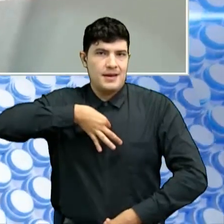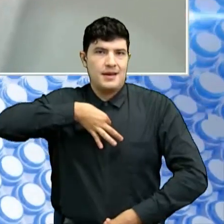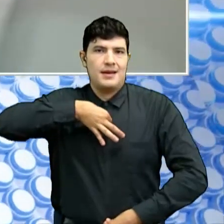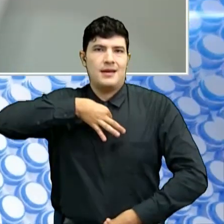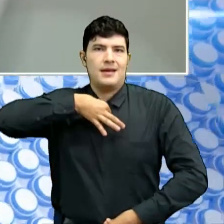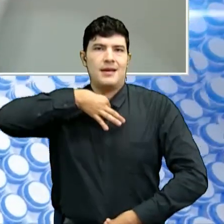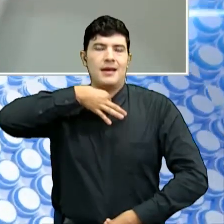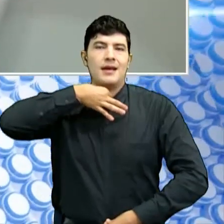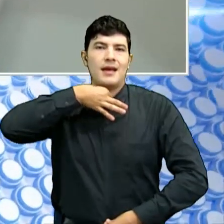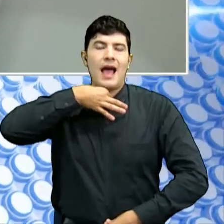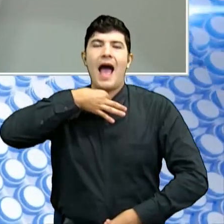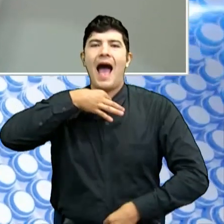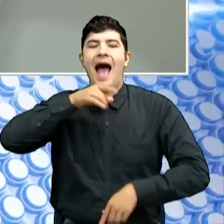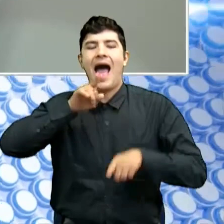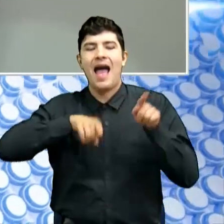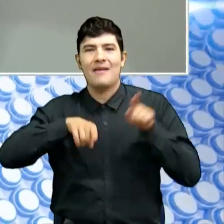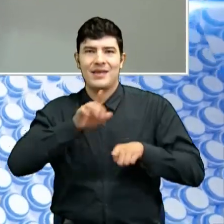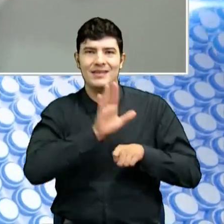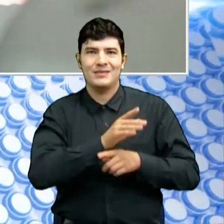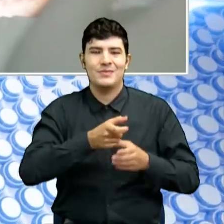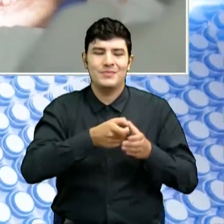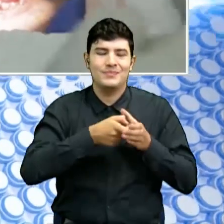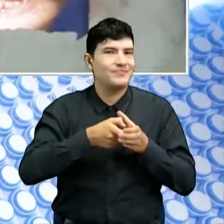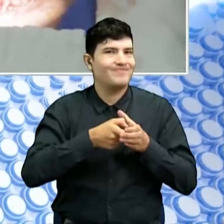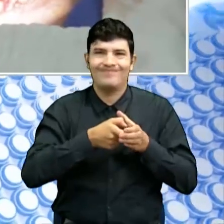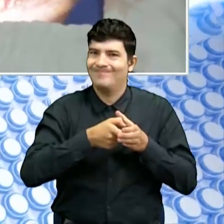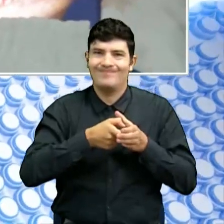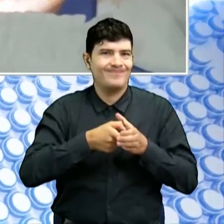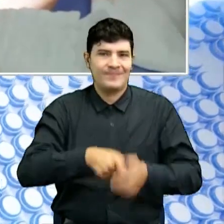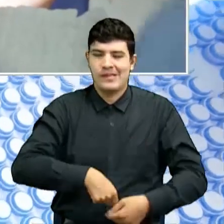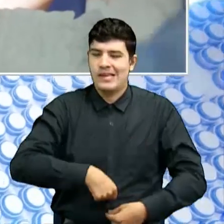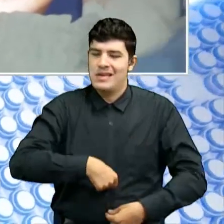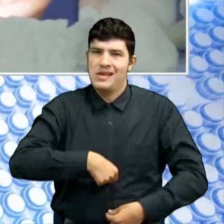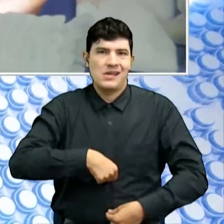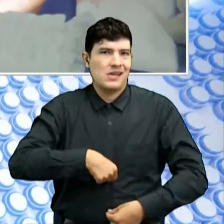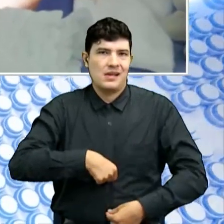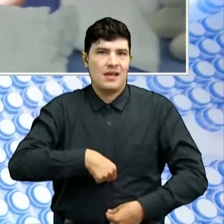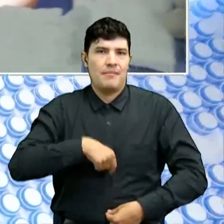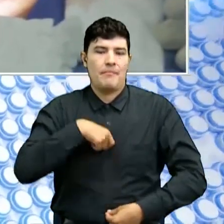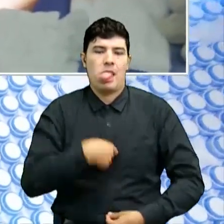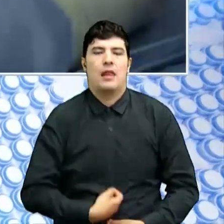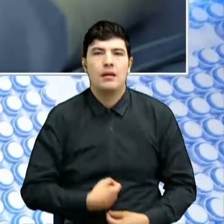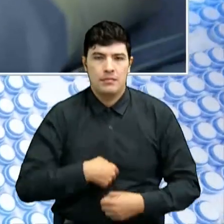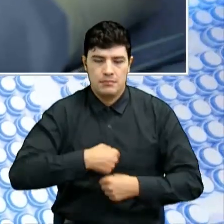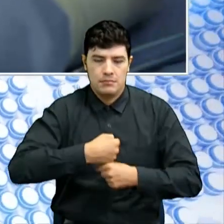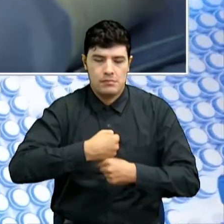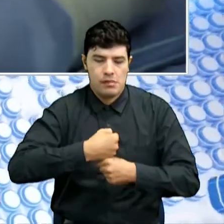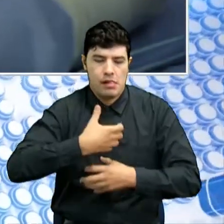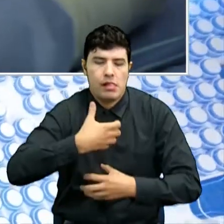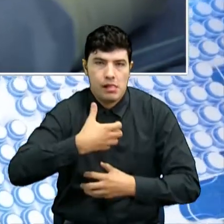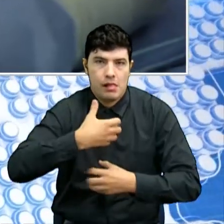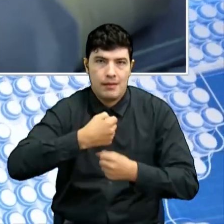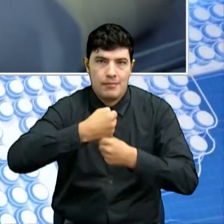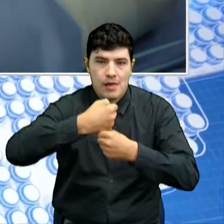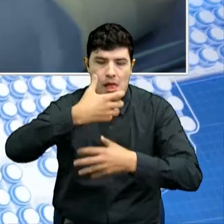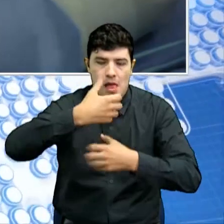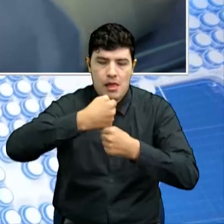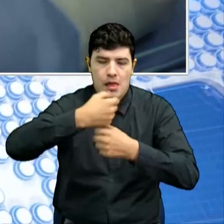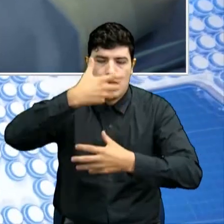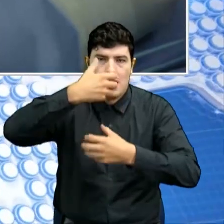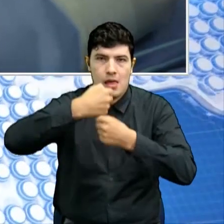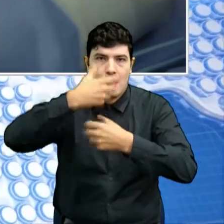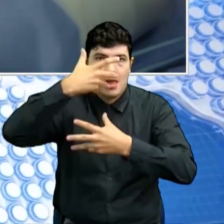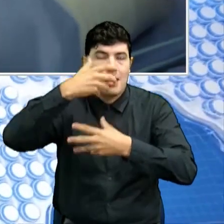cordón espinal y las membranas que deberían recubrirlo. Esto quiere decir que el cerebro, que es la continuación de la